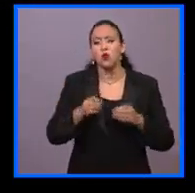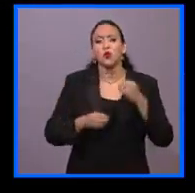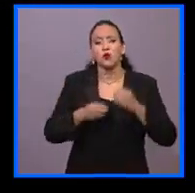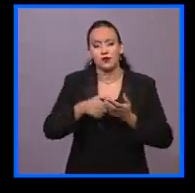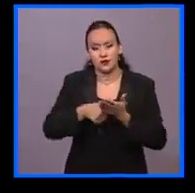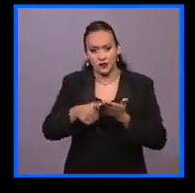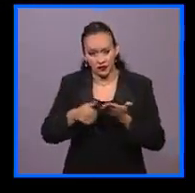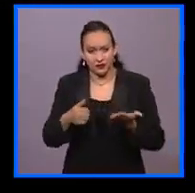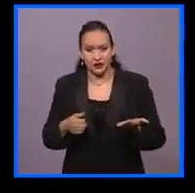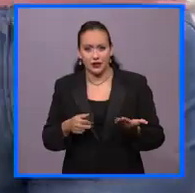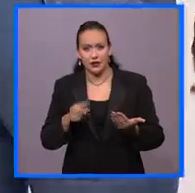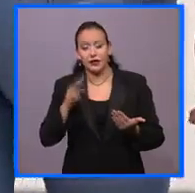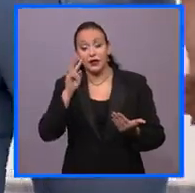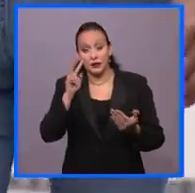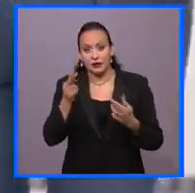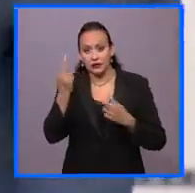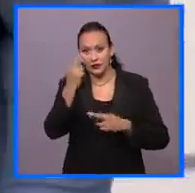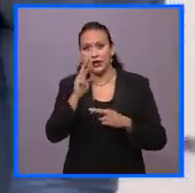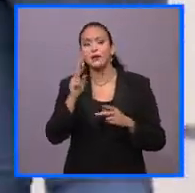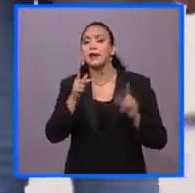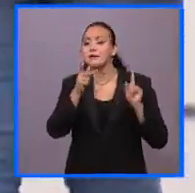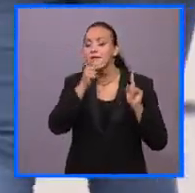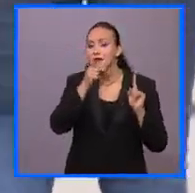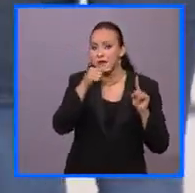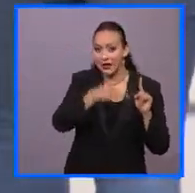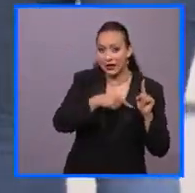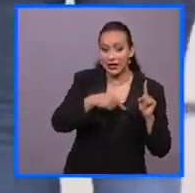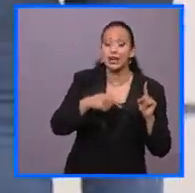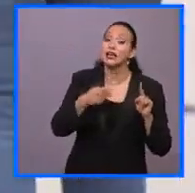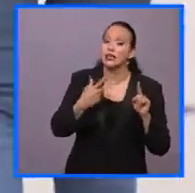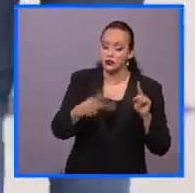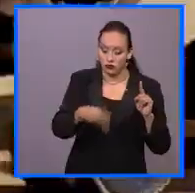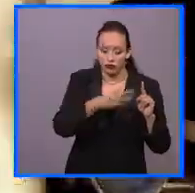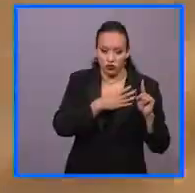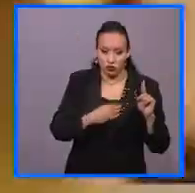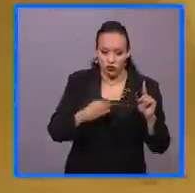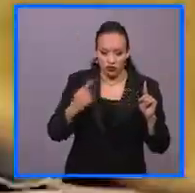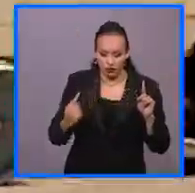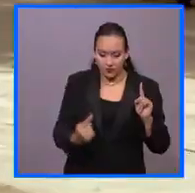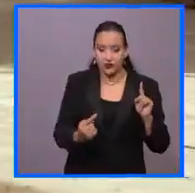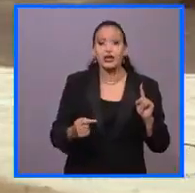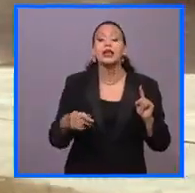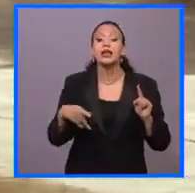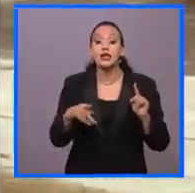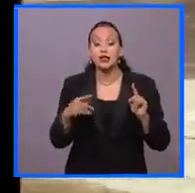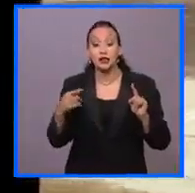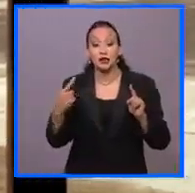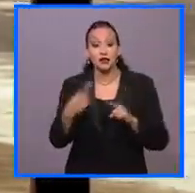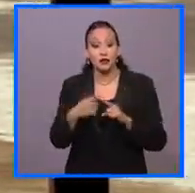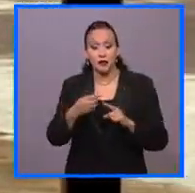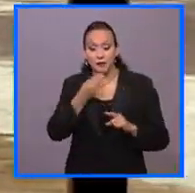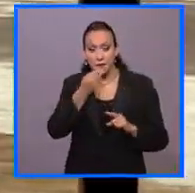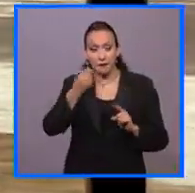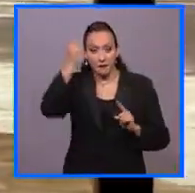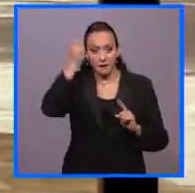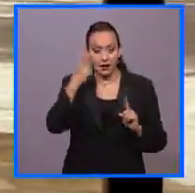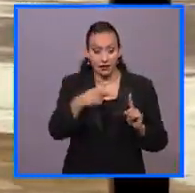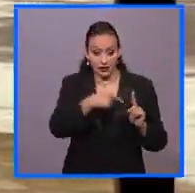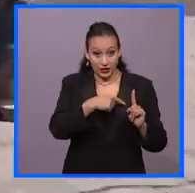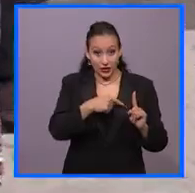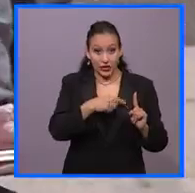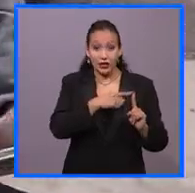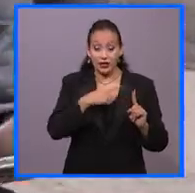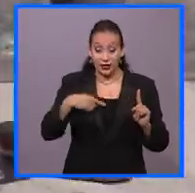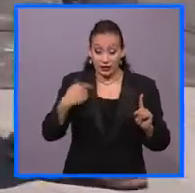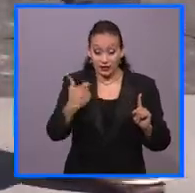de terminación de comodato es el padre de un menor de edad y, por tanto, una de las personas obligadas a otorgarle alimentos,